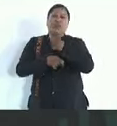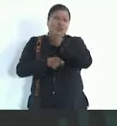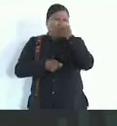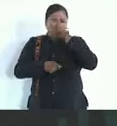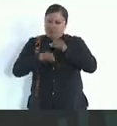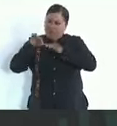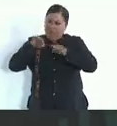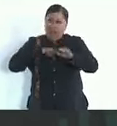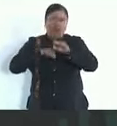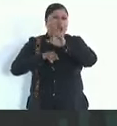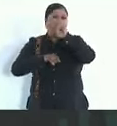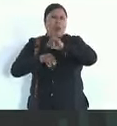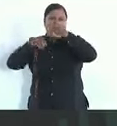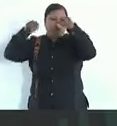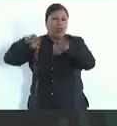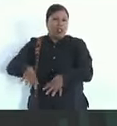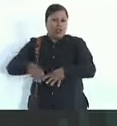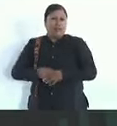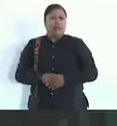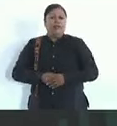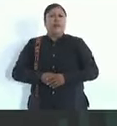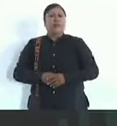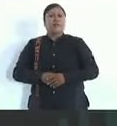ininterrumpida. Señor presidente,